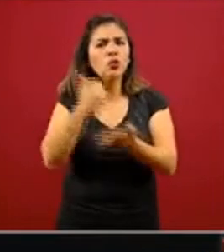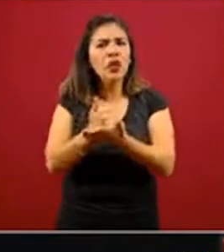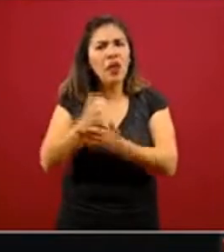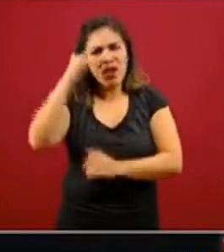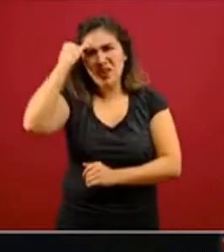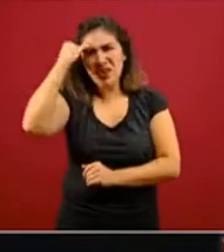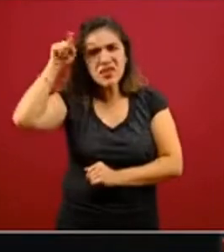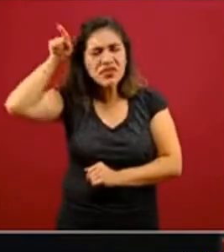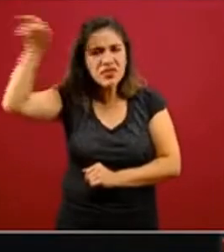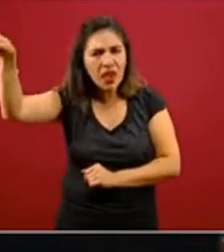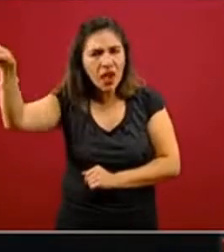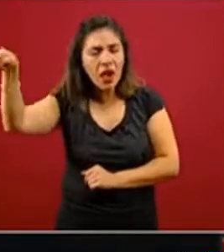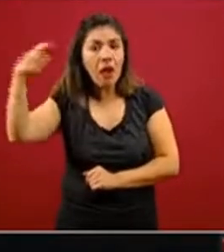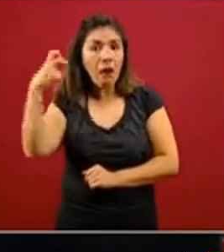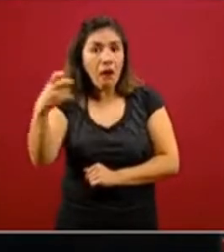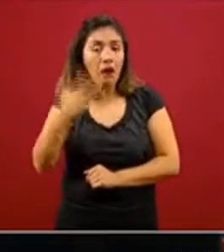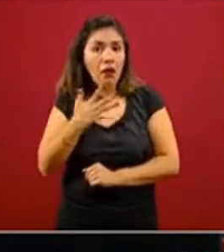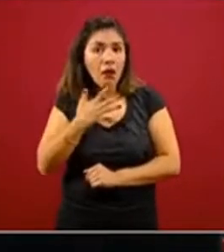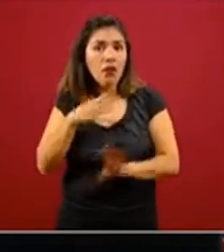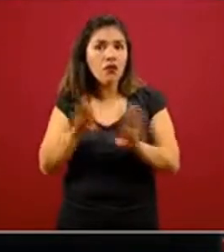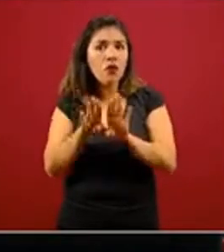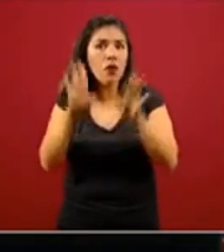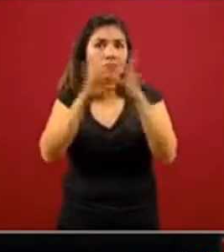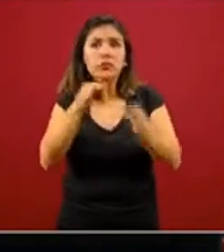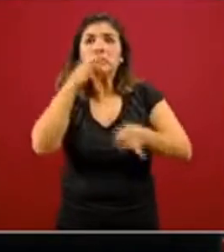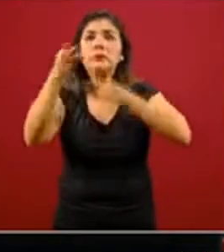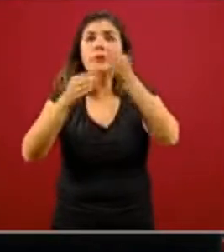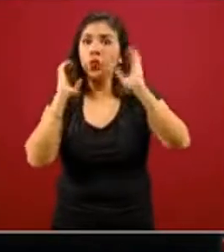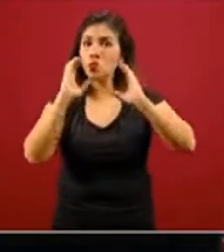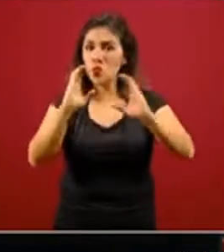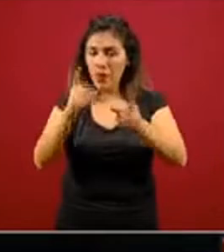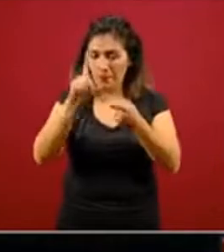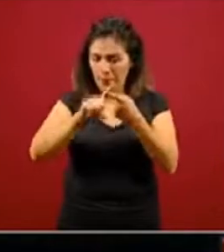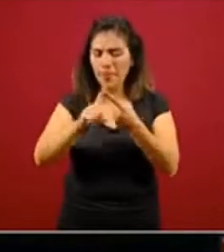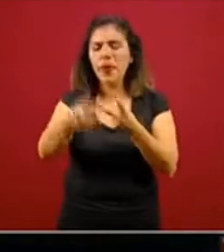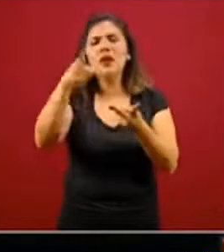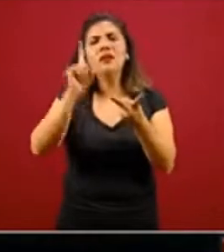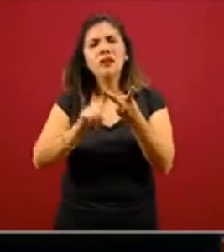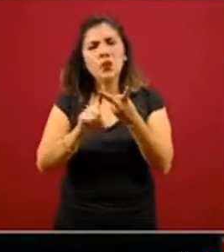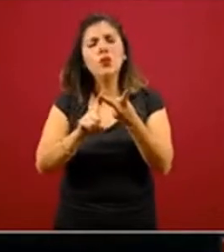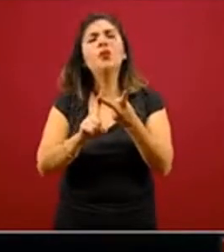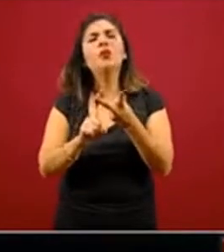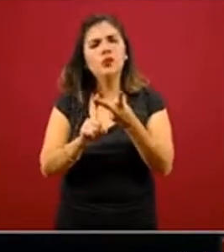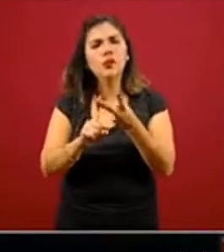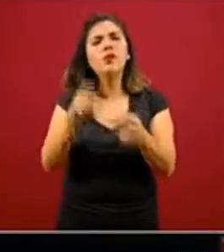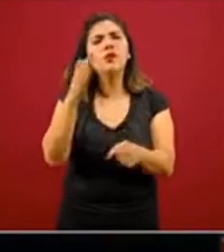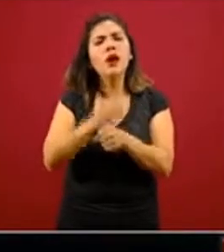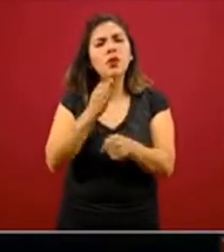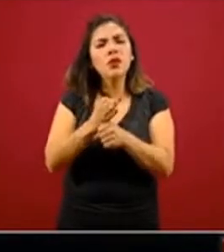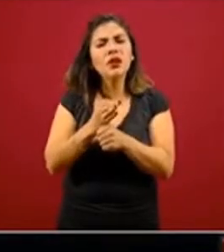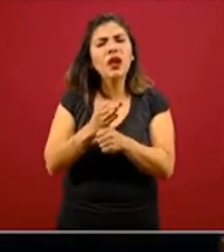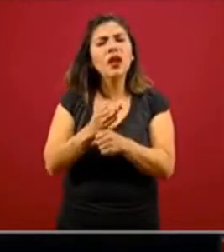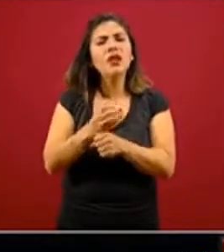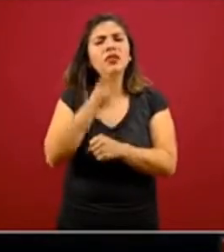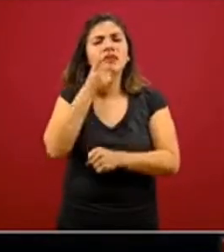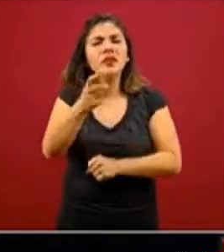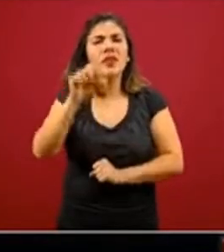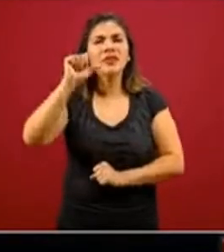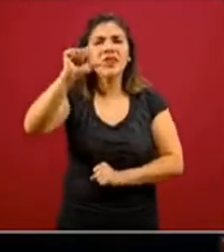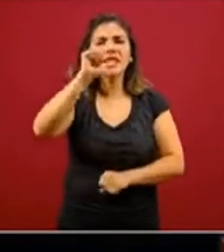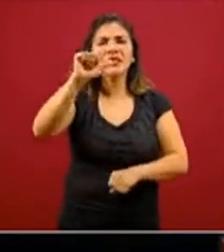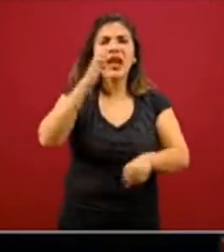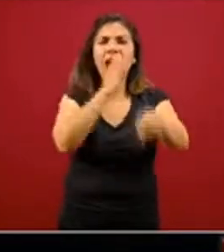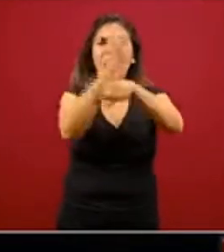India y que están poniendo en alerta. Eso es el primero. Y segundo, ahorita estos 16 estados